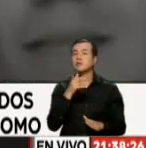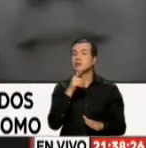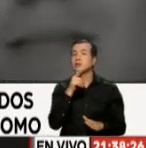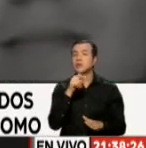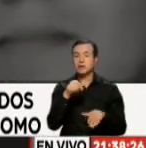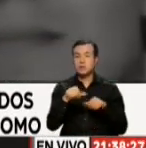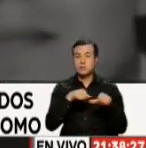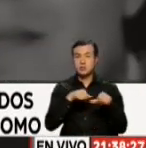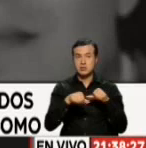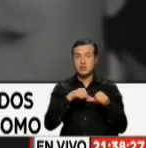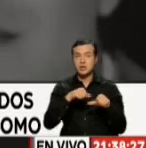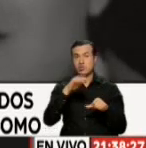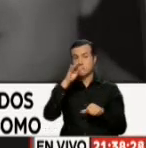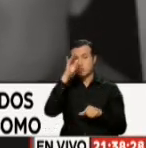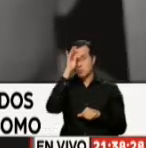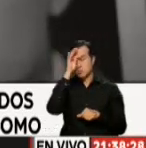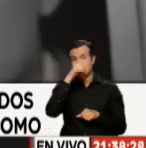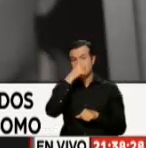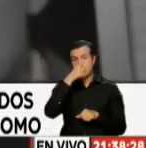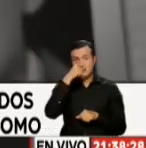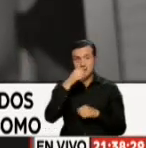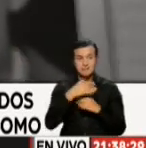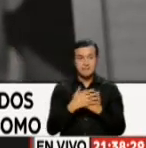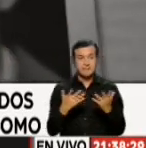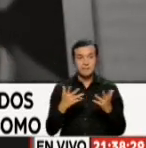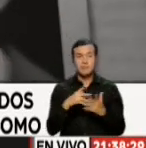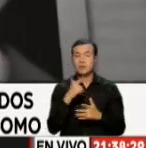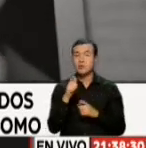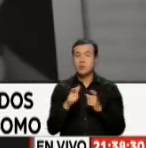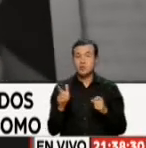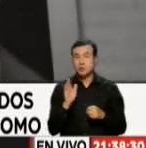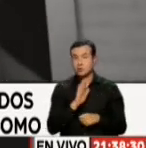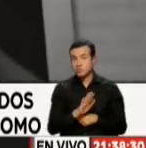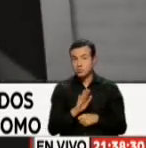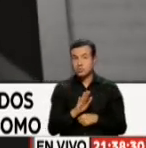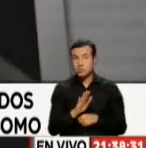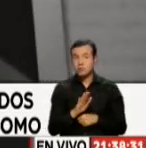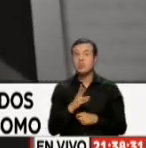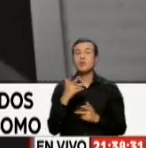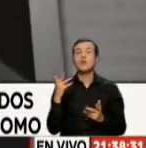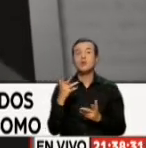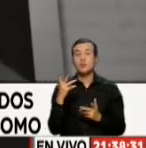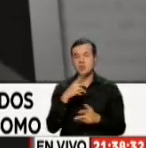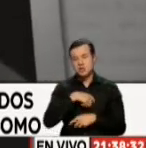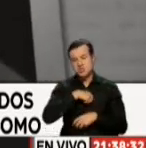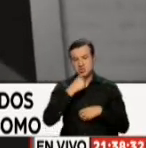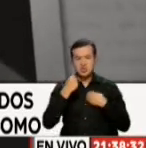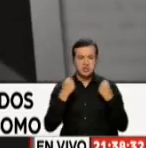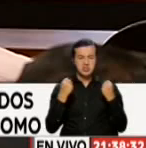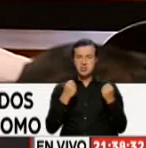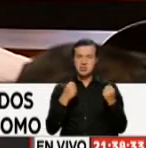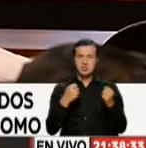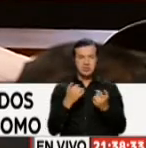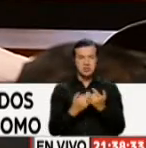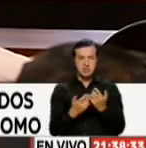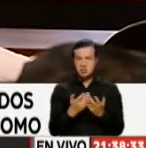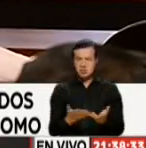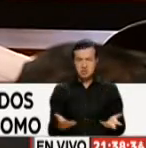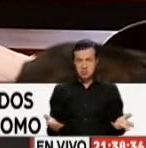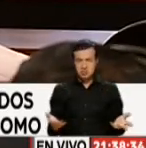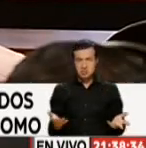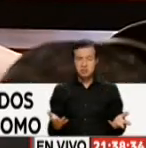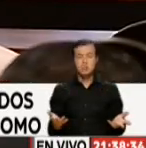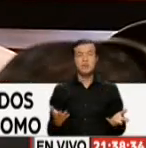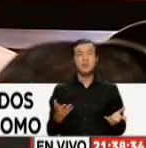el administrador de una clínica clandestina, y el resto de procesados habrían desmembrado e incinerado el cuerpo. El tribunal